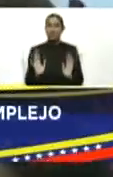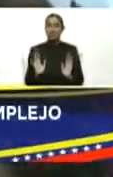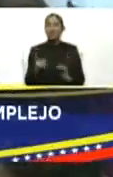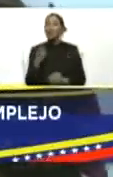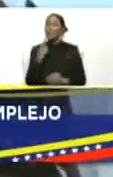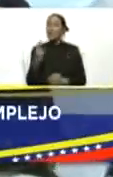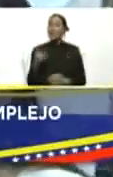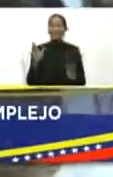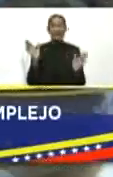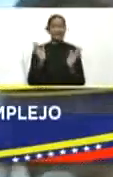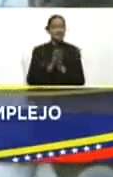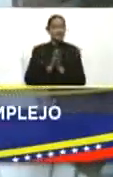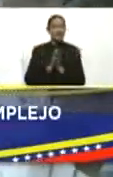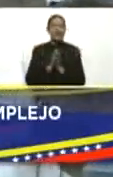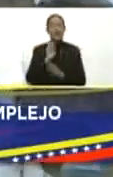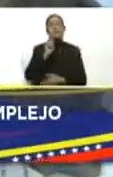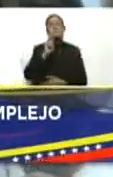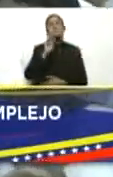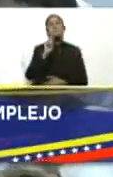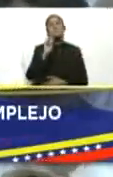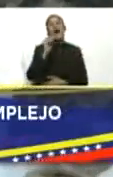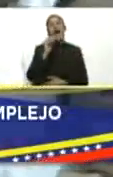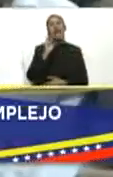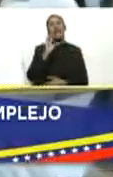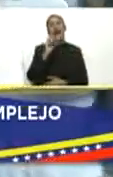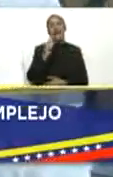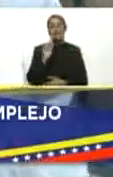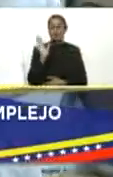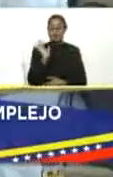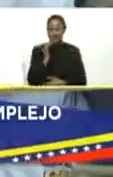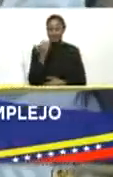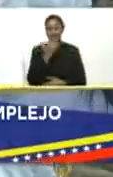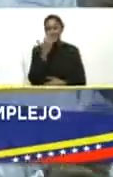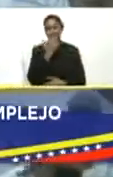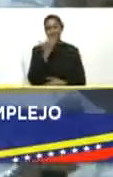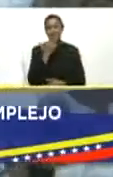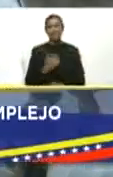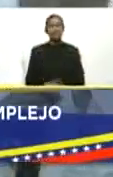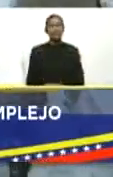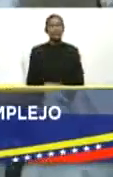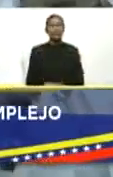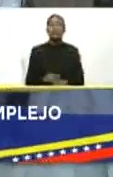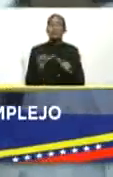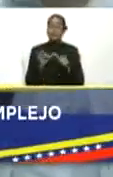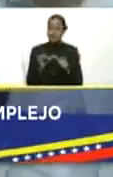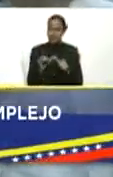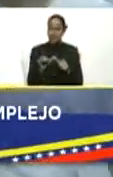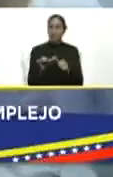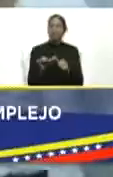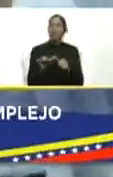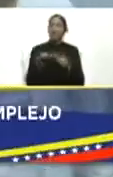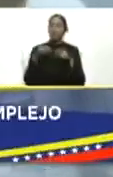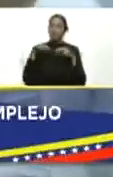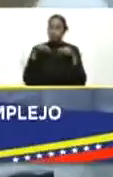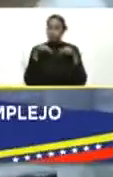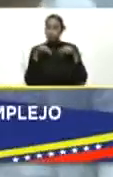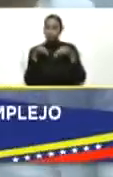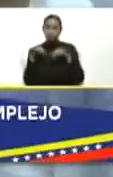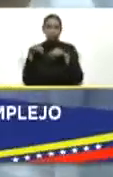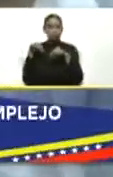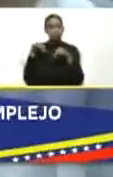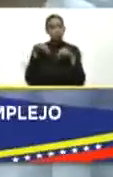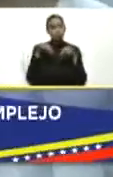De paquete, la más alta tecnología. Así mismo es. Así. Correcto. Seguimos aquí avanzando. Sí, señor. Paso a